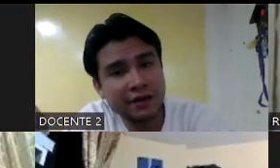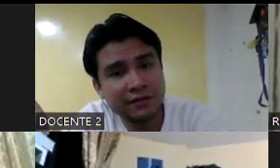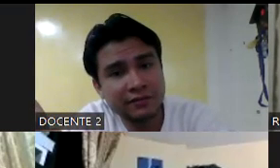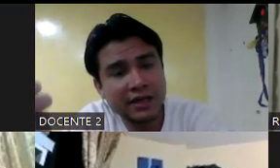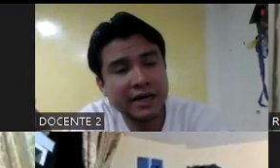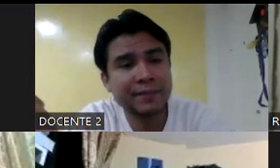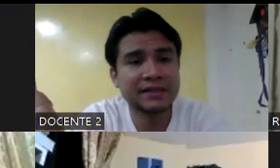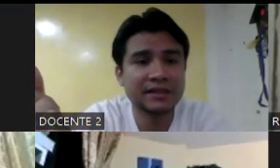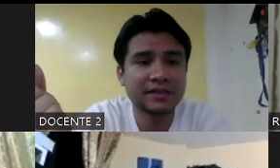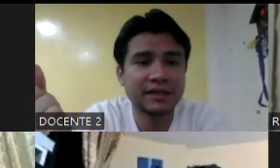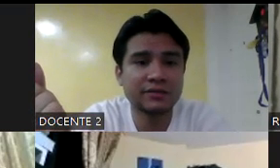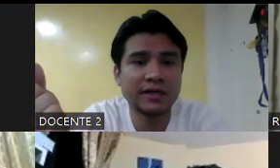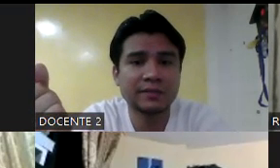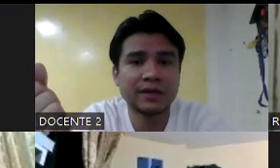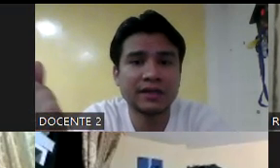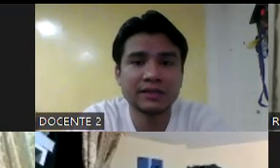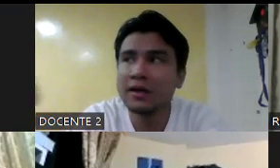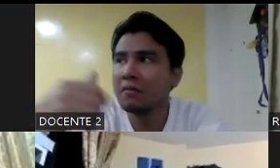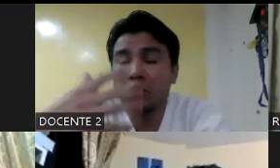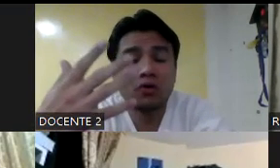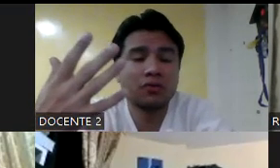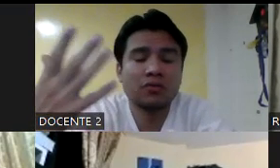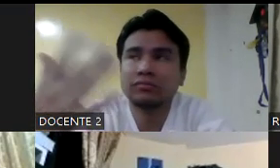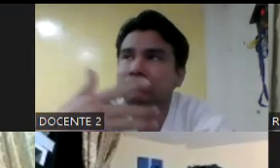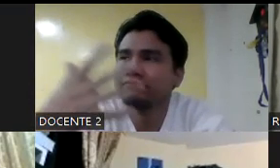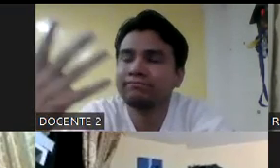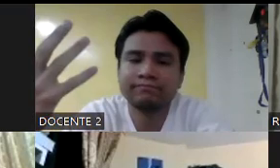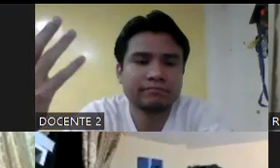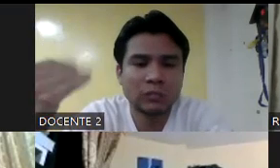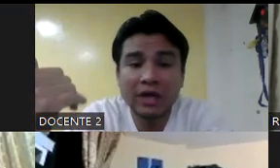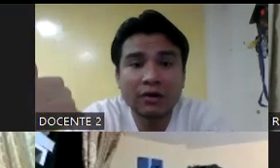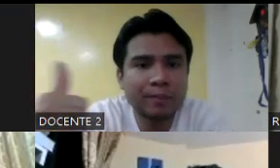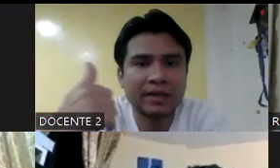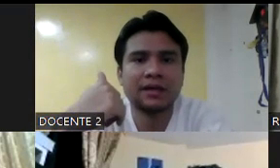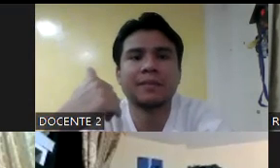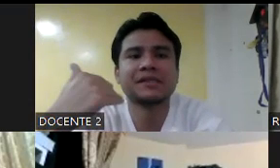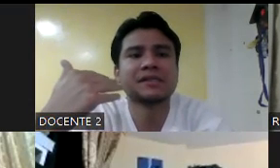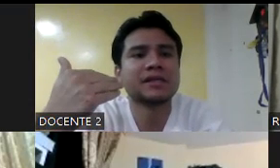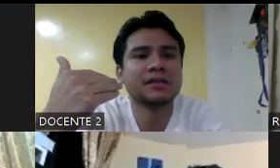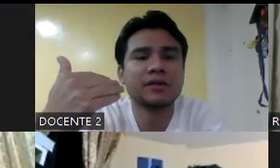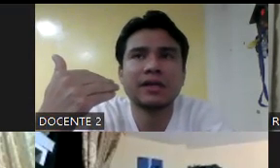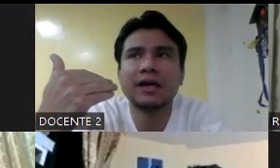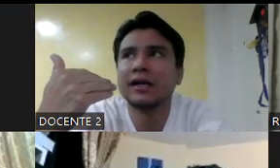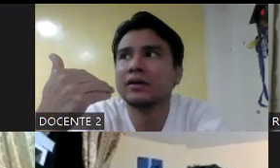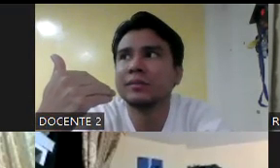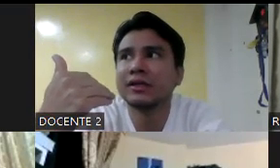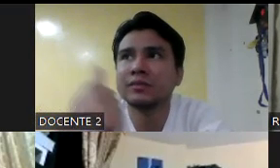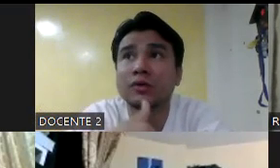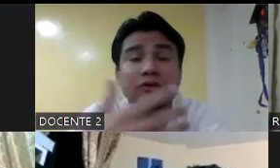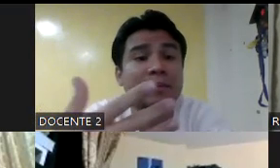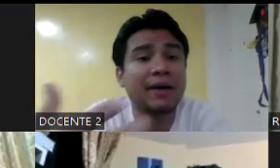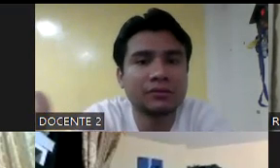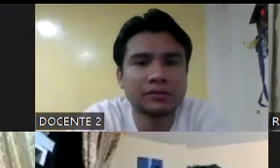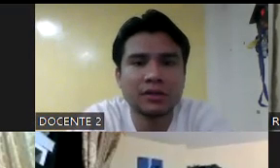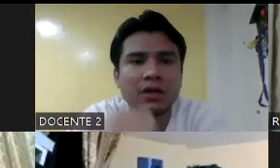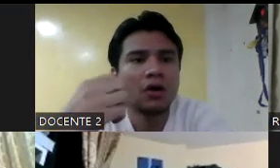por el frío. Hay pacientes que les duele las piernas por una ropa. Hay pacientes que les duele las piernas por